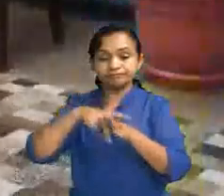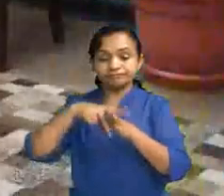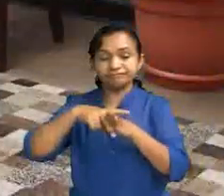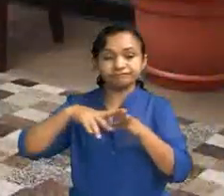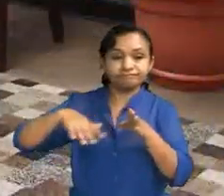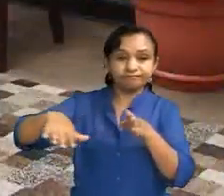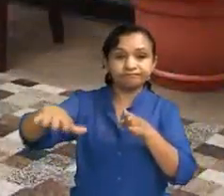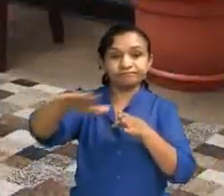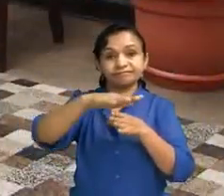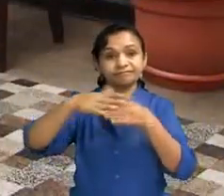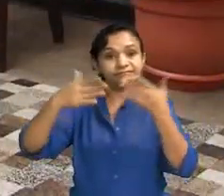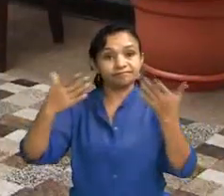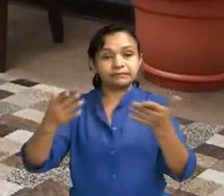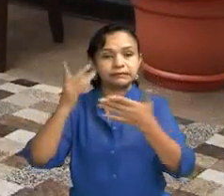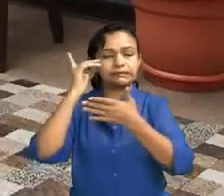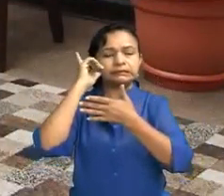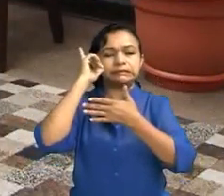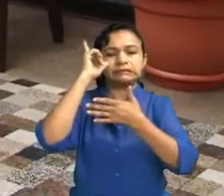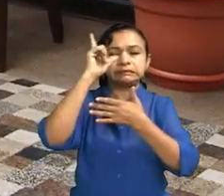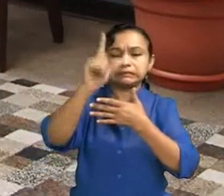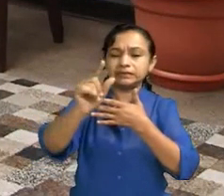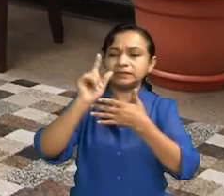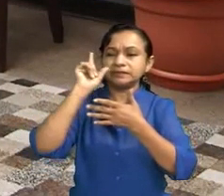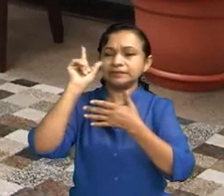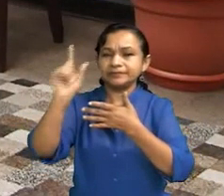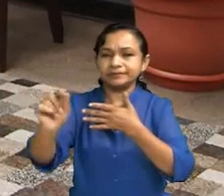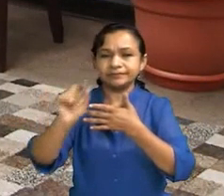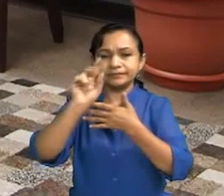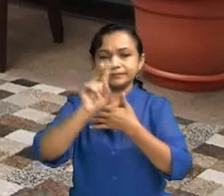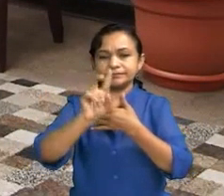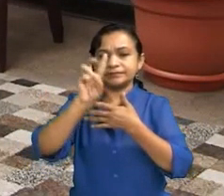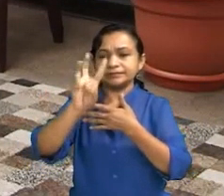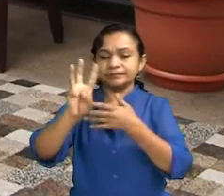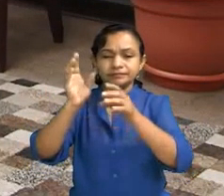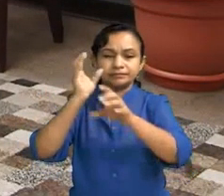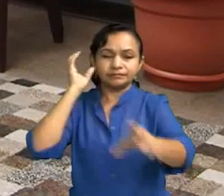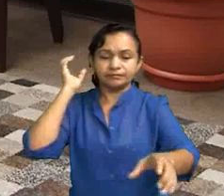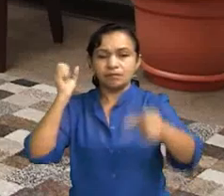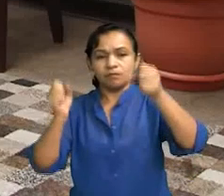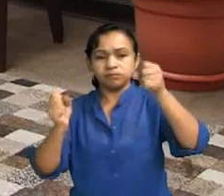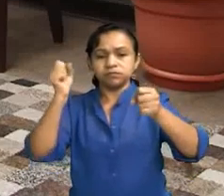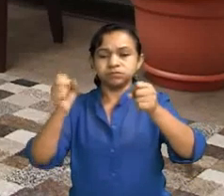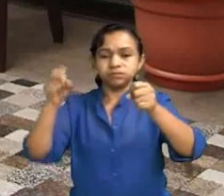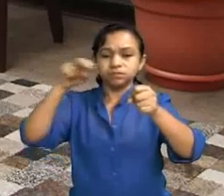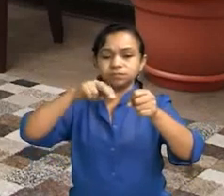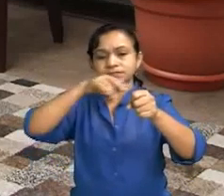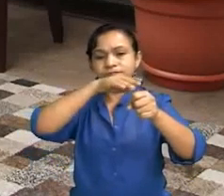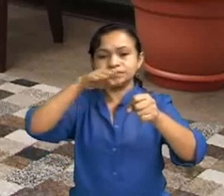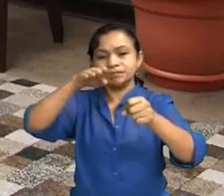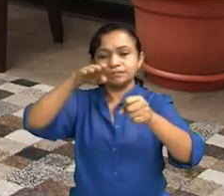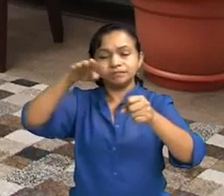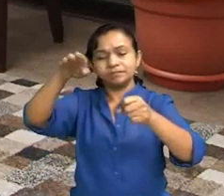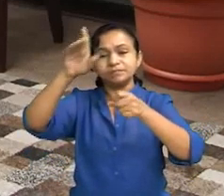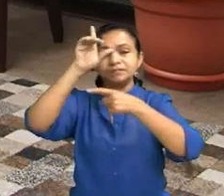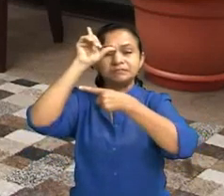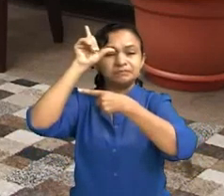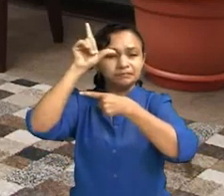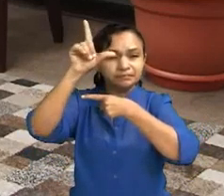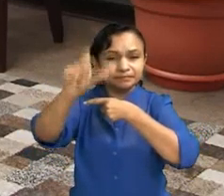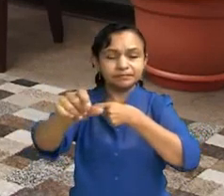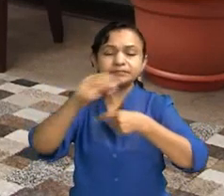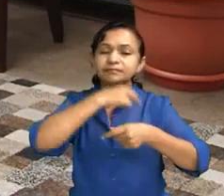Y también por las distancias. Tienen que tomar hasta 2 o 3 buses, hasta un camión quizás, en alguna zona muy remota.